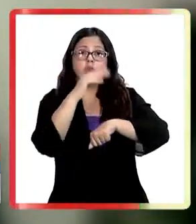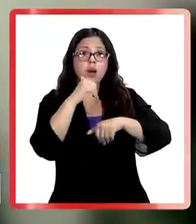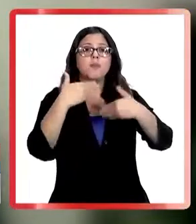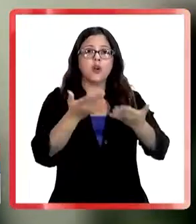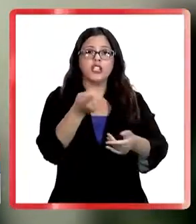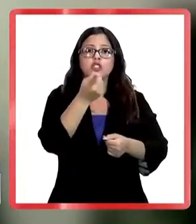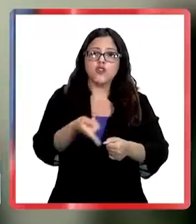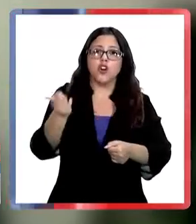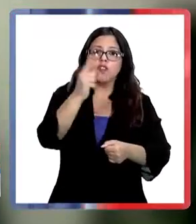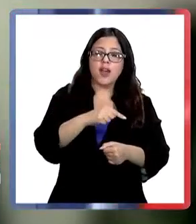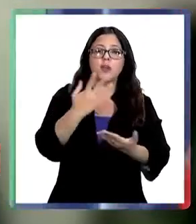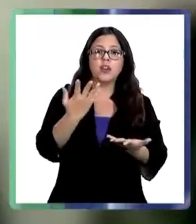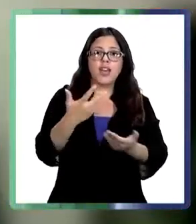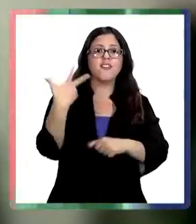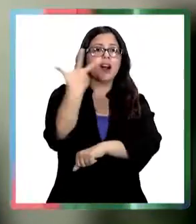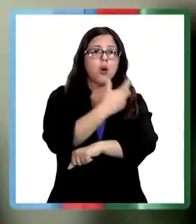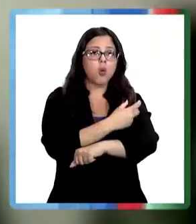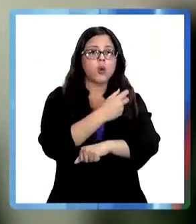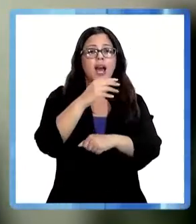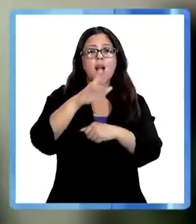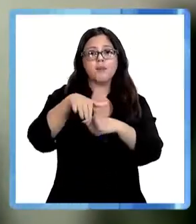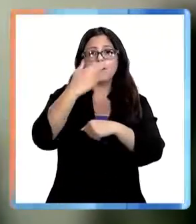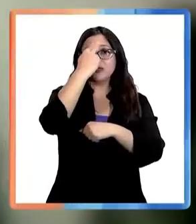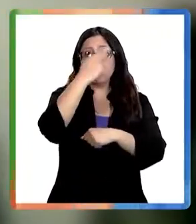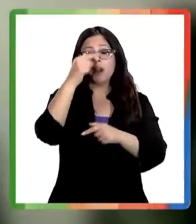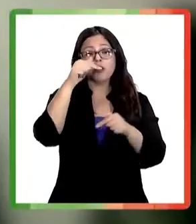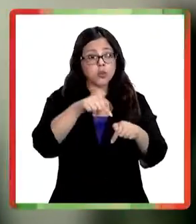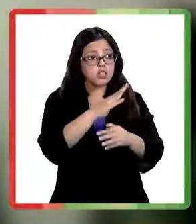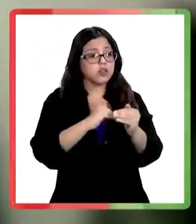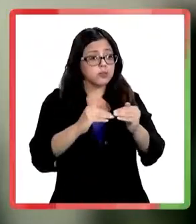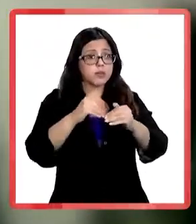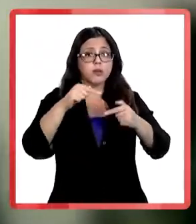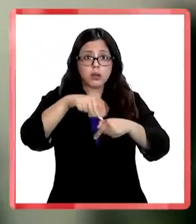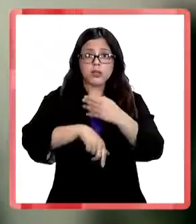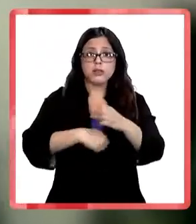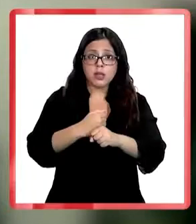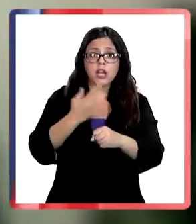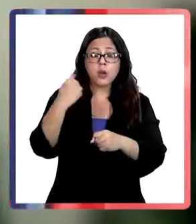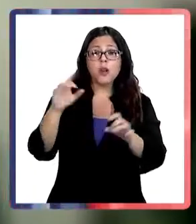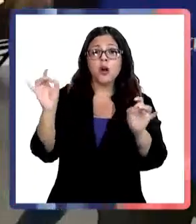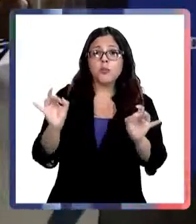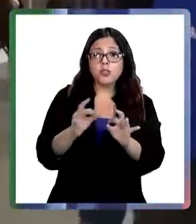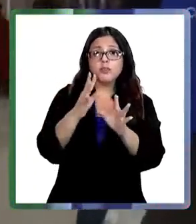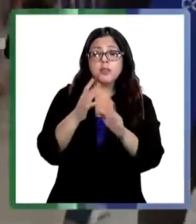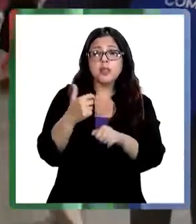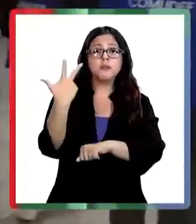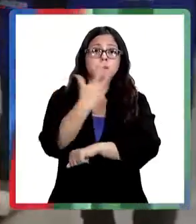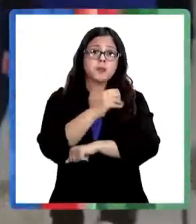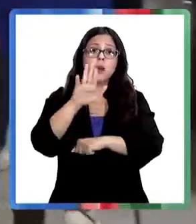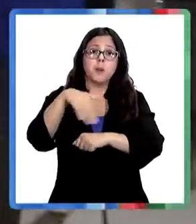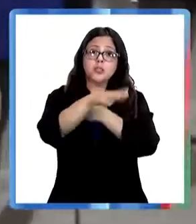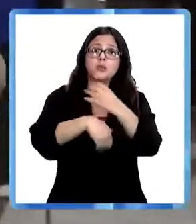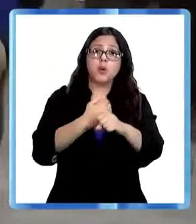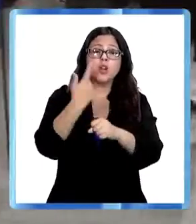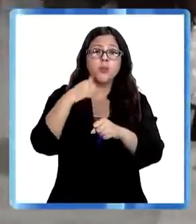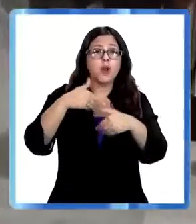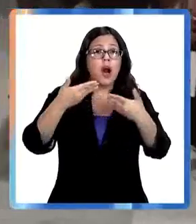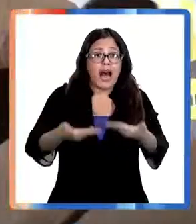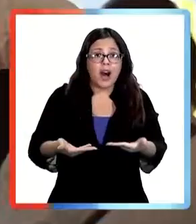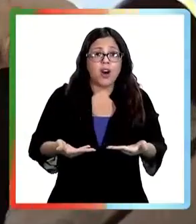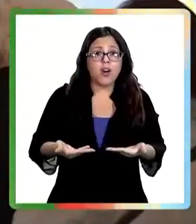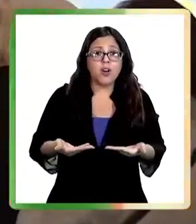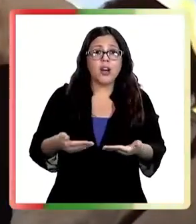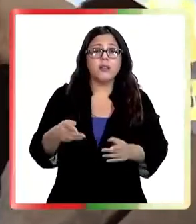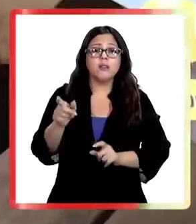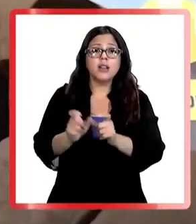nos revacunamos en marzo. Eso no ocurrió este año, pero yo creo que lo más práctico y probable es que nos vacunemos de nuevo en marzo, pero llamar a vacunarse.